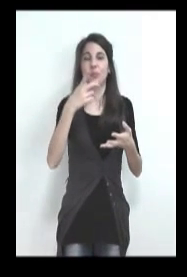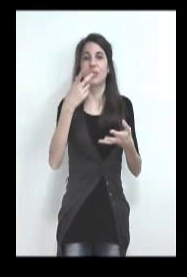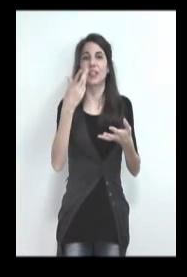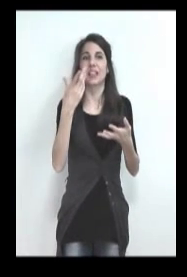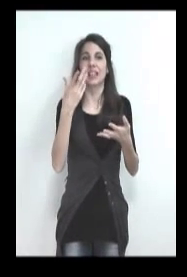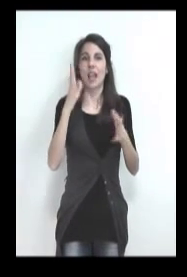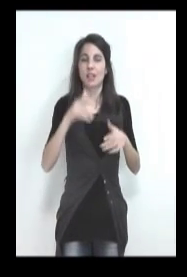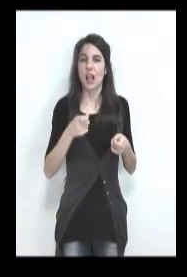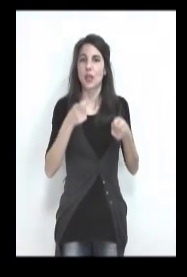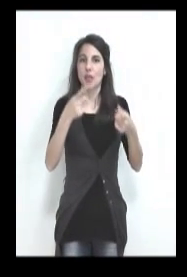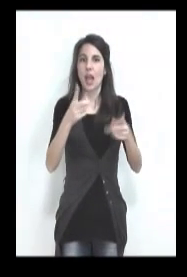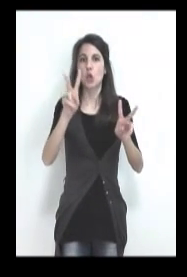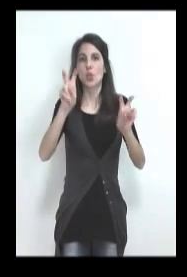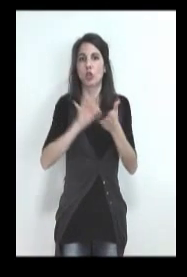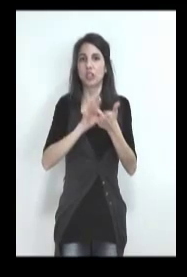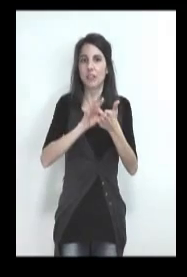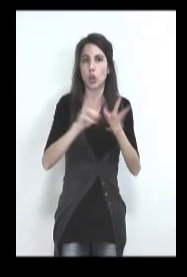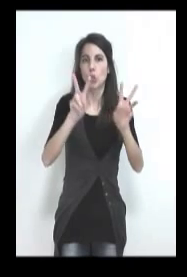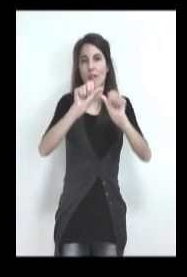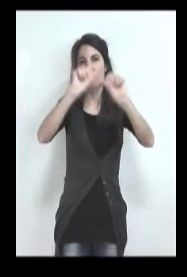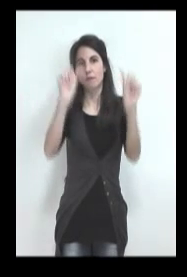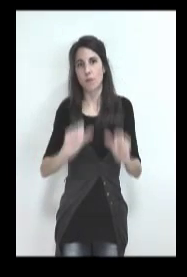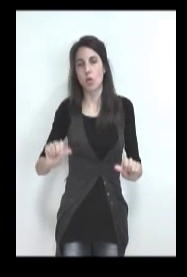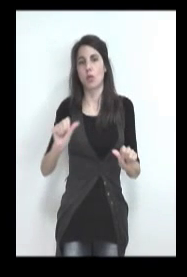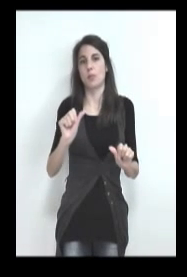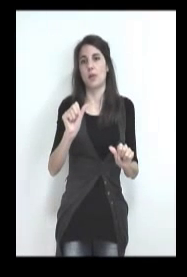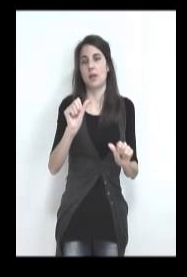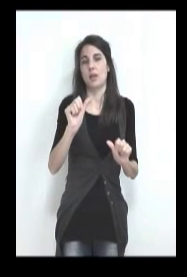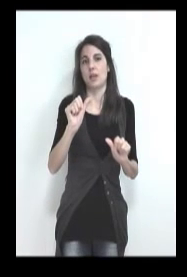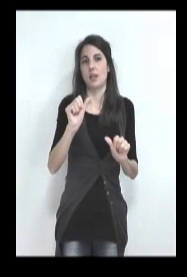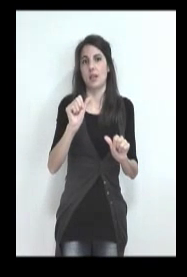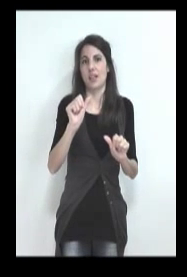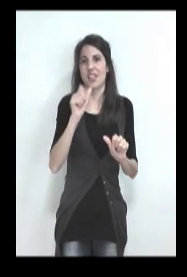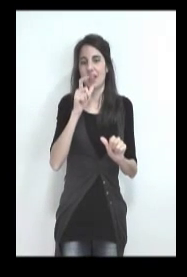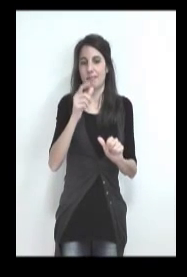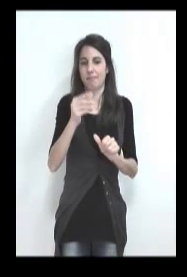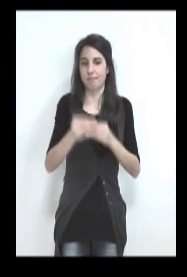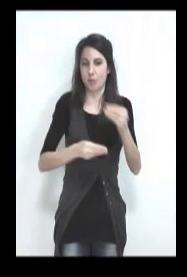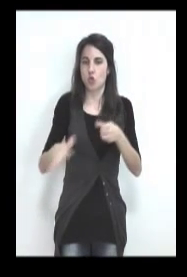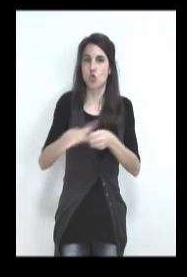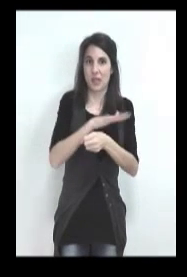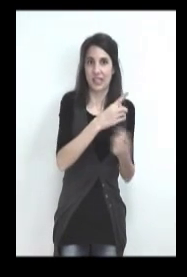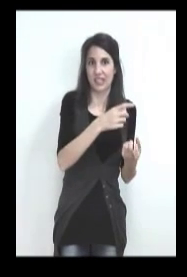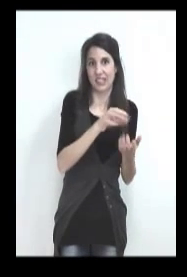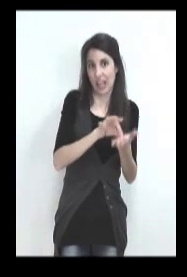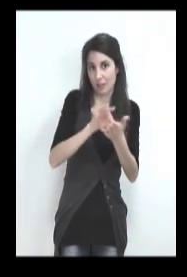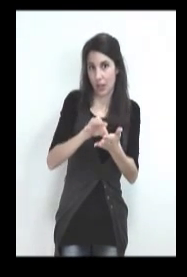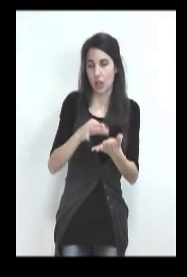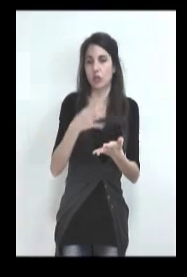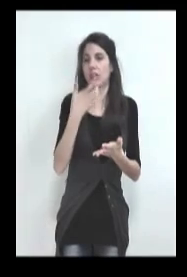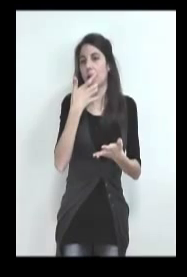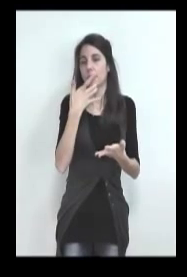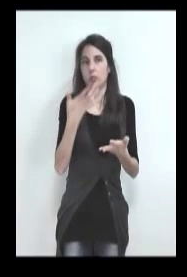formas de acometer algunos de los servicios que hay a día de hoy. El Smart Metering, que es otro de